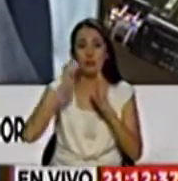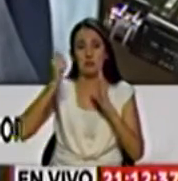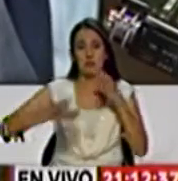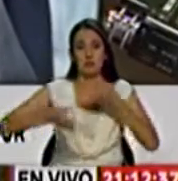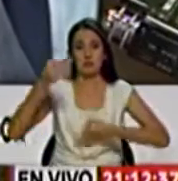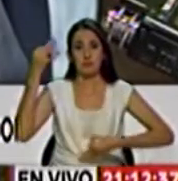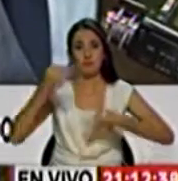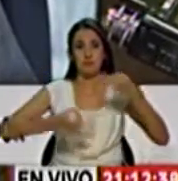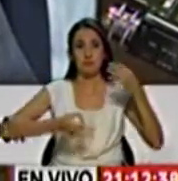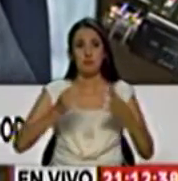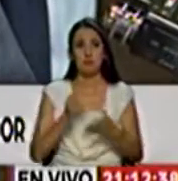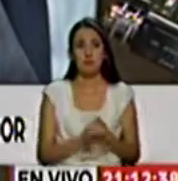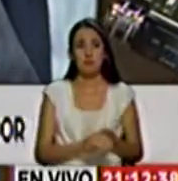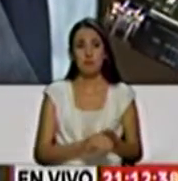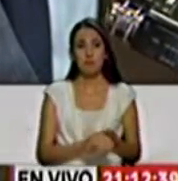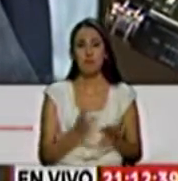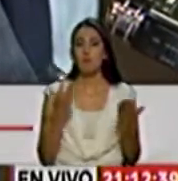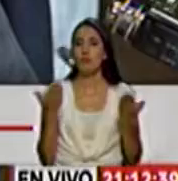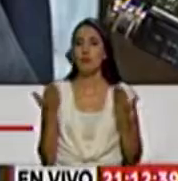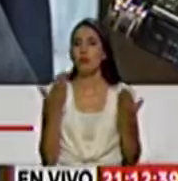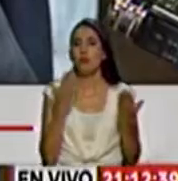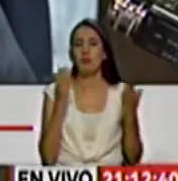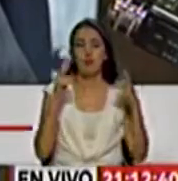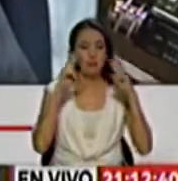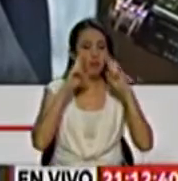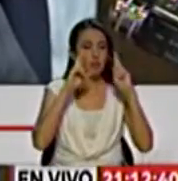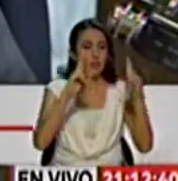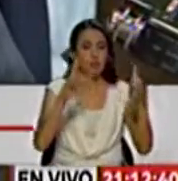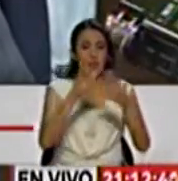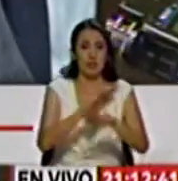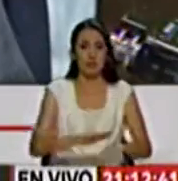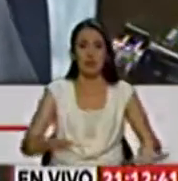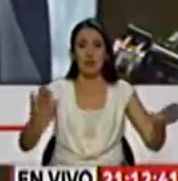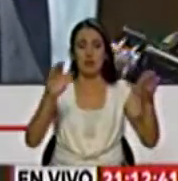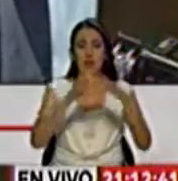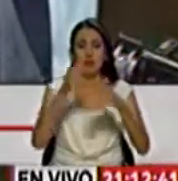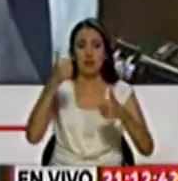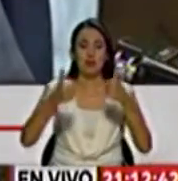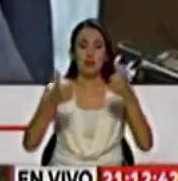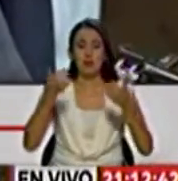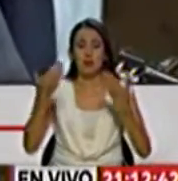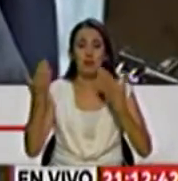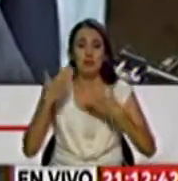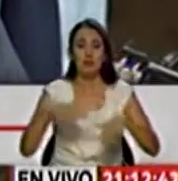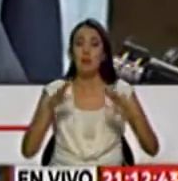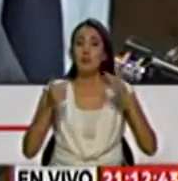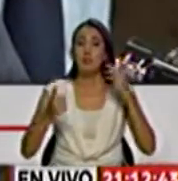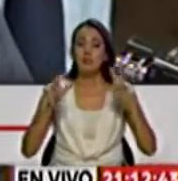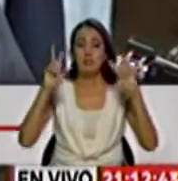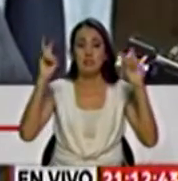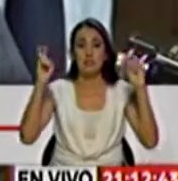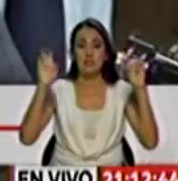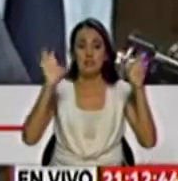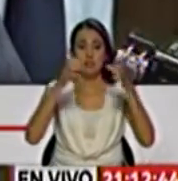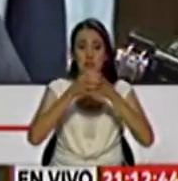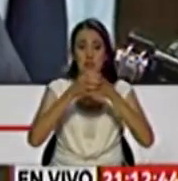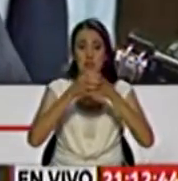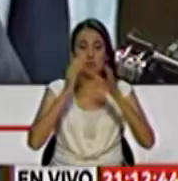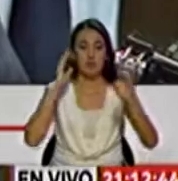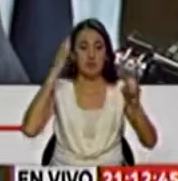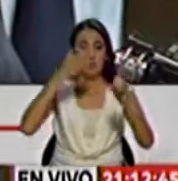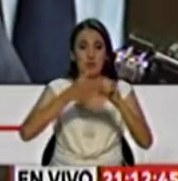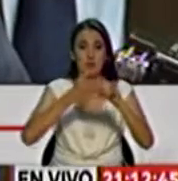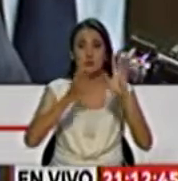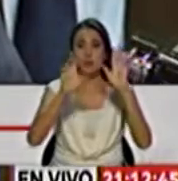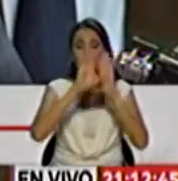que sucede es que se cambió y se reconoció que el tipo penal del supuesto delito, y hablo supuesto delito entre comillas, estaba con el Código